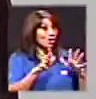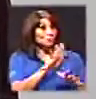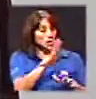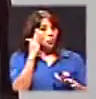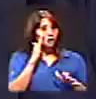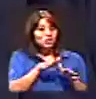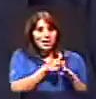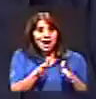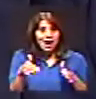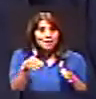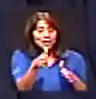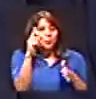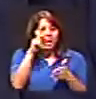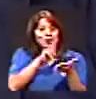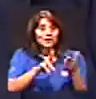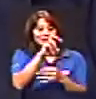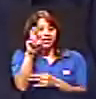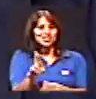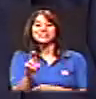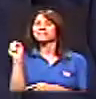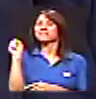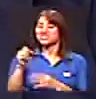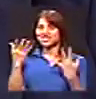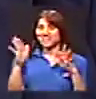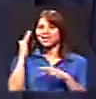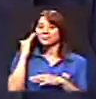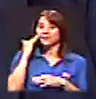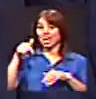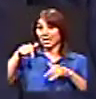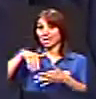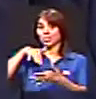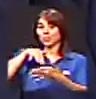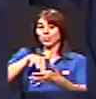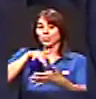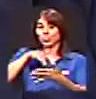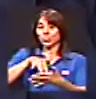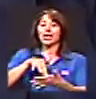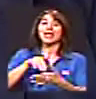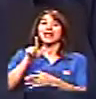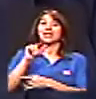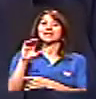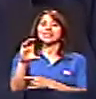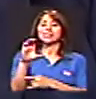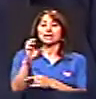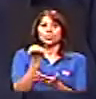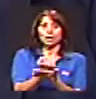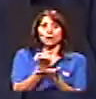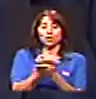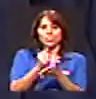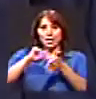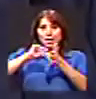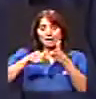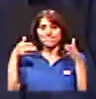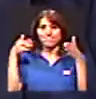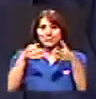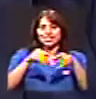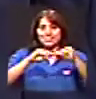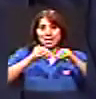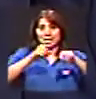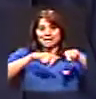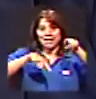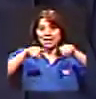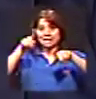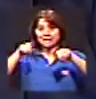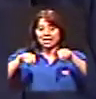conocido, efectivamente. Sí, aquí saqué la licenciatura en economía con énfasis en estadística. Y casi